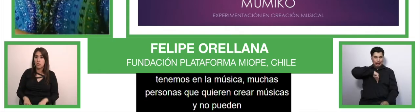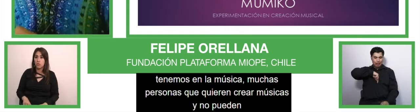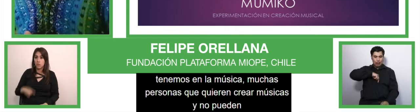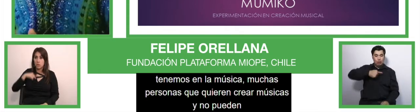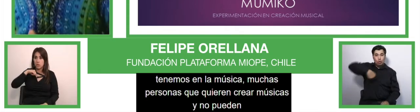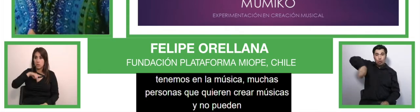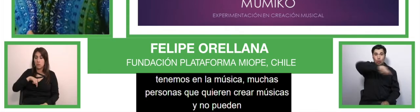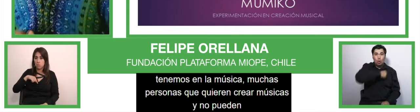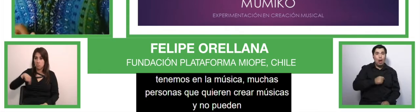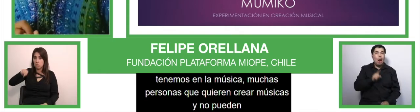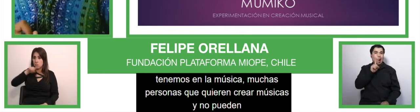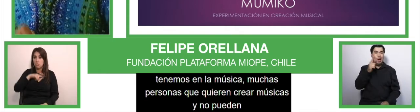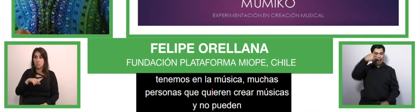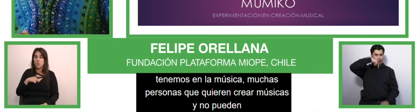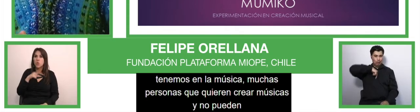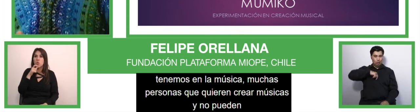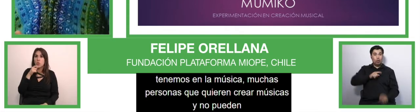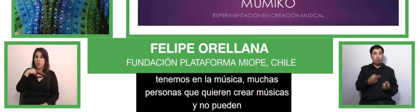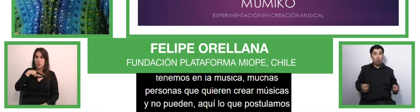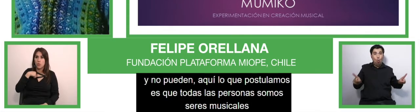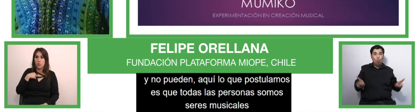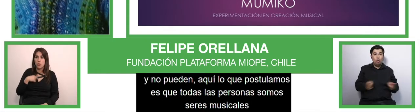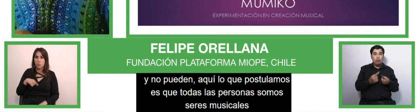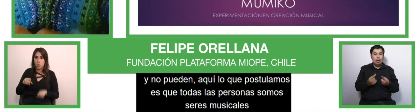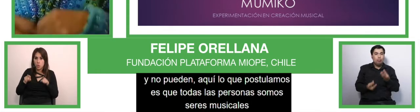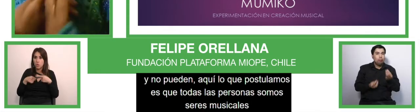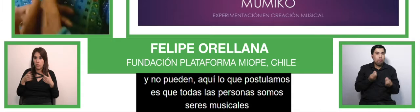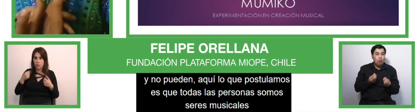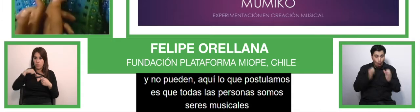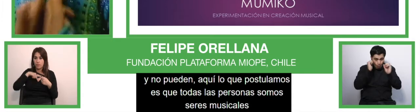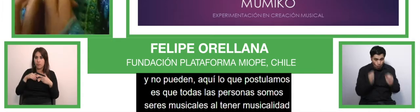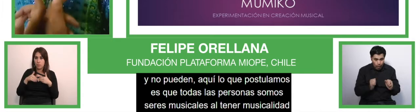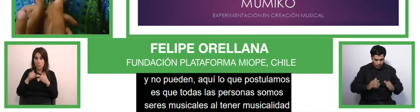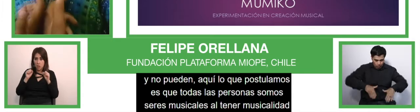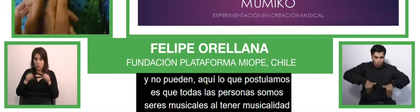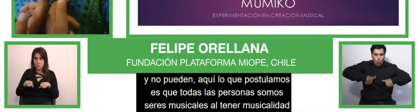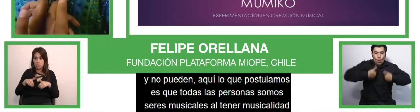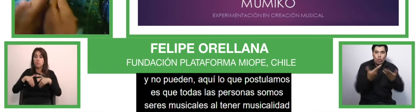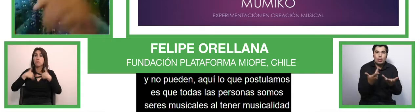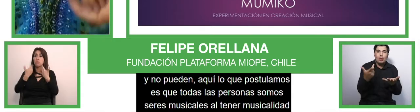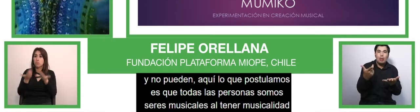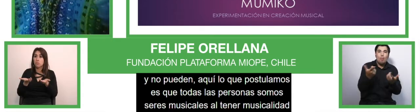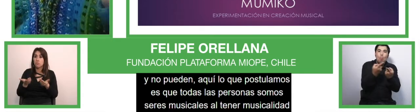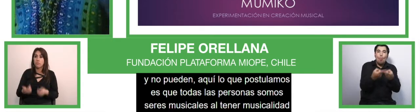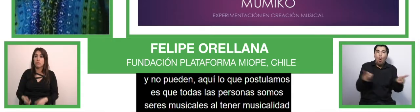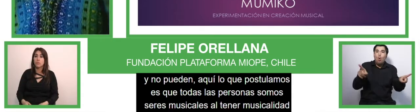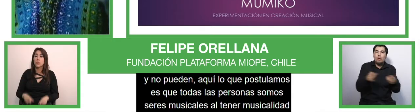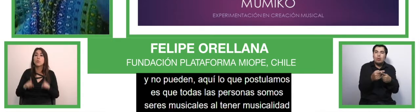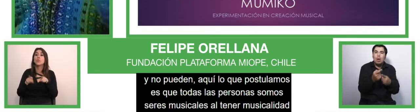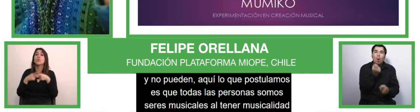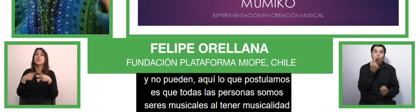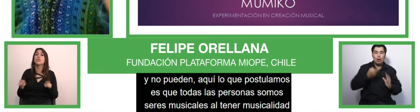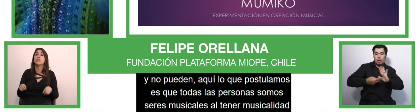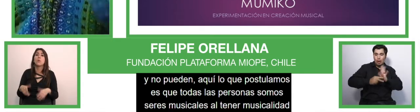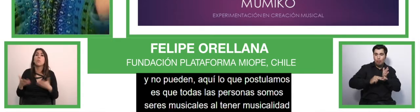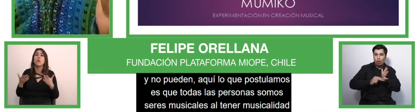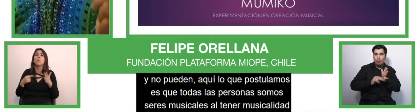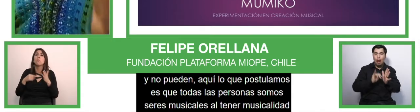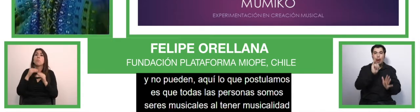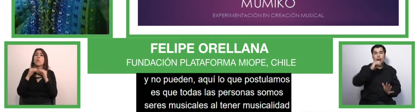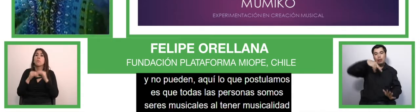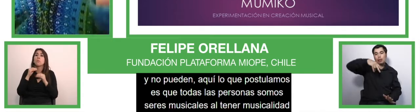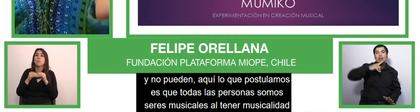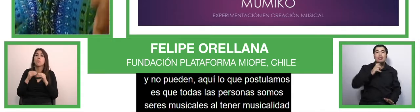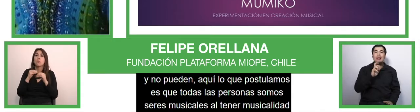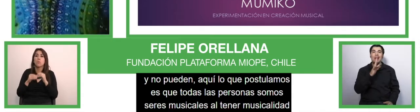musicalidad al interior nuestro, se puede sacar hacia afuera de alguna manera. ¿Y cuál es el problema? Es el interfaz. O sea, ¿qué